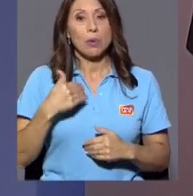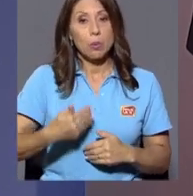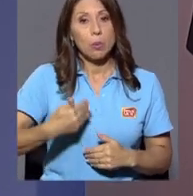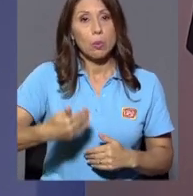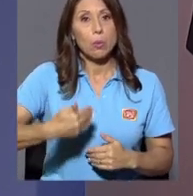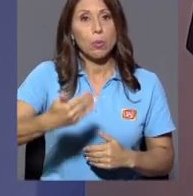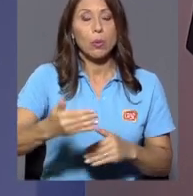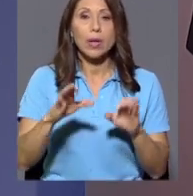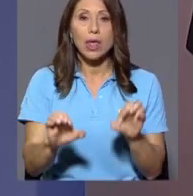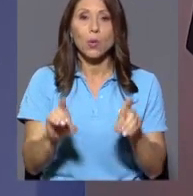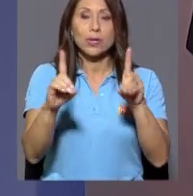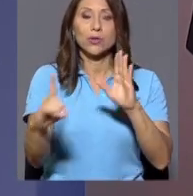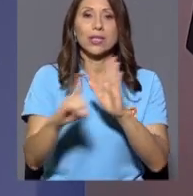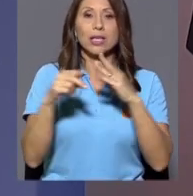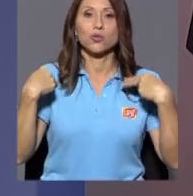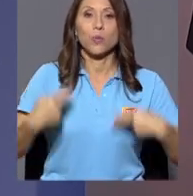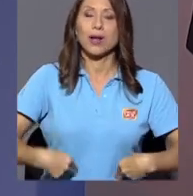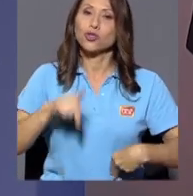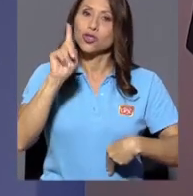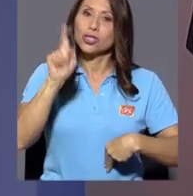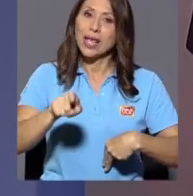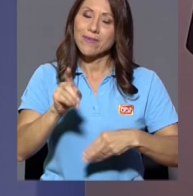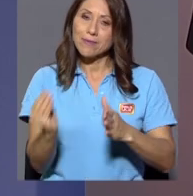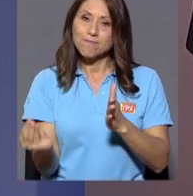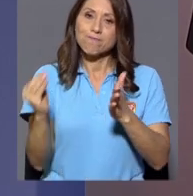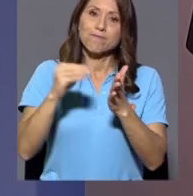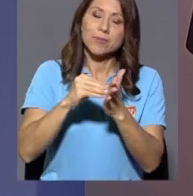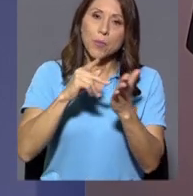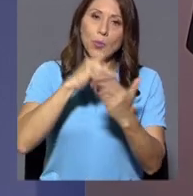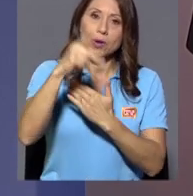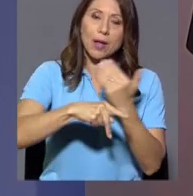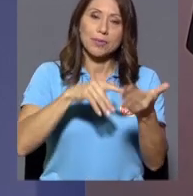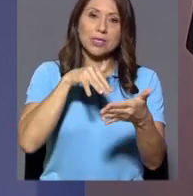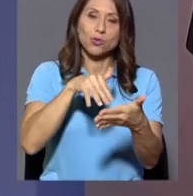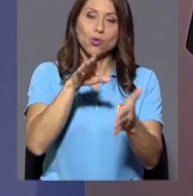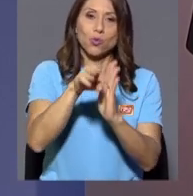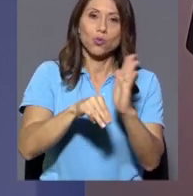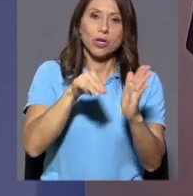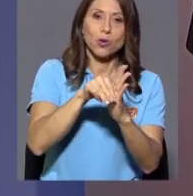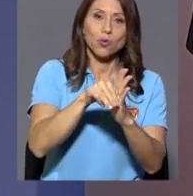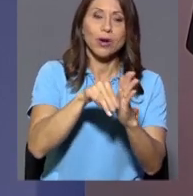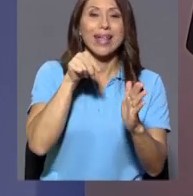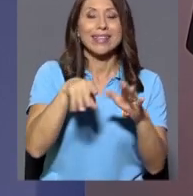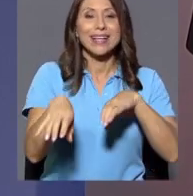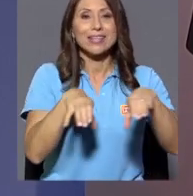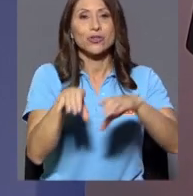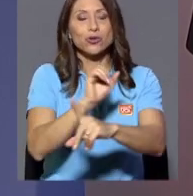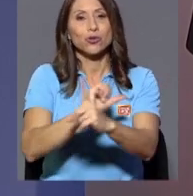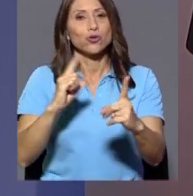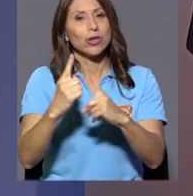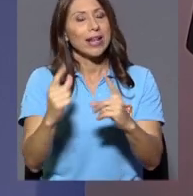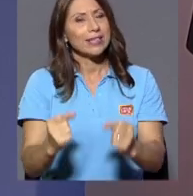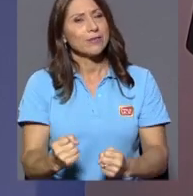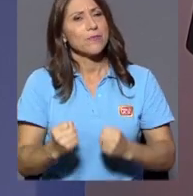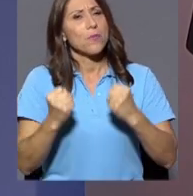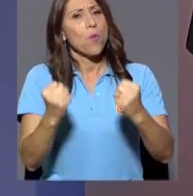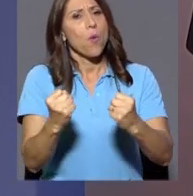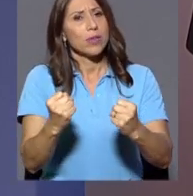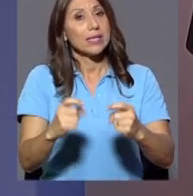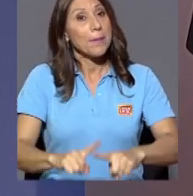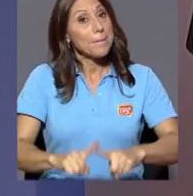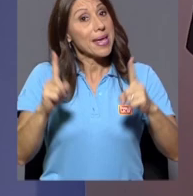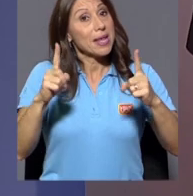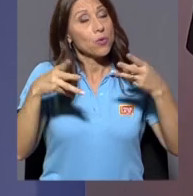más la educación en derechos humanos debe estar implantada en el currículum y que a partir de ahí esa acción social es potentísima siempre y cuando los medios